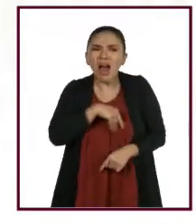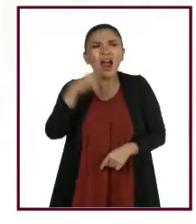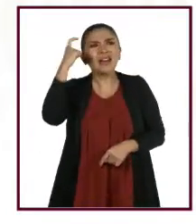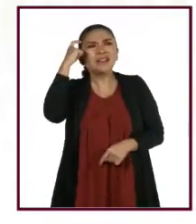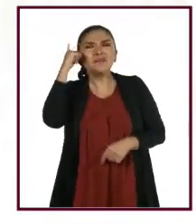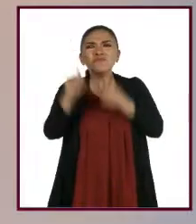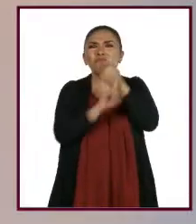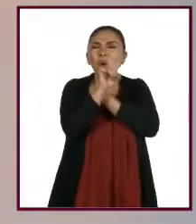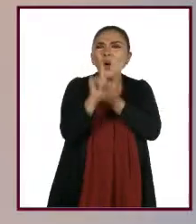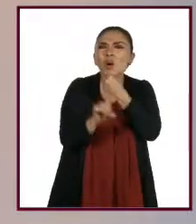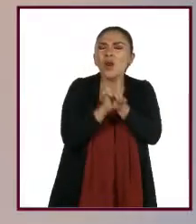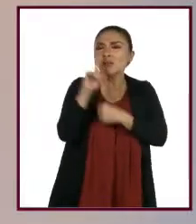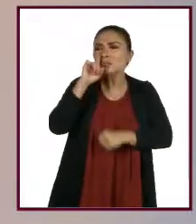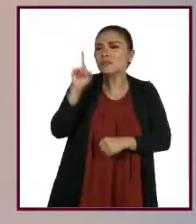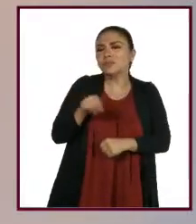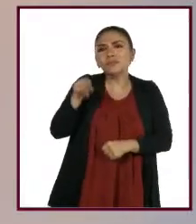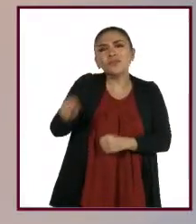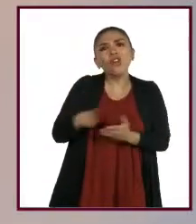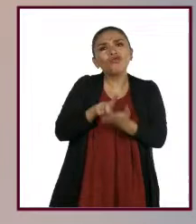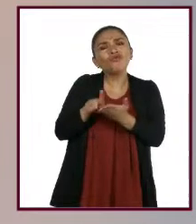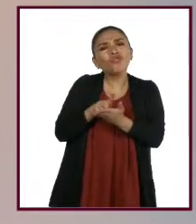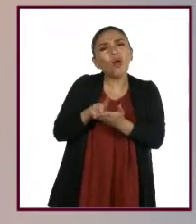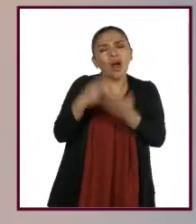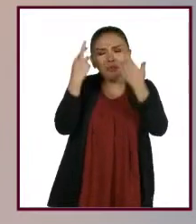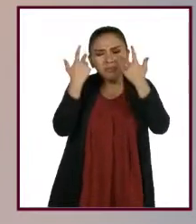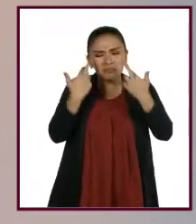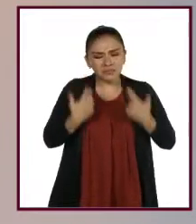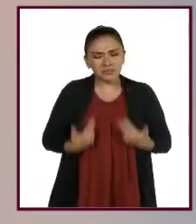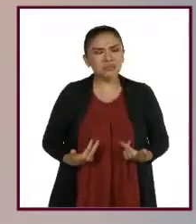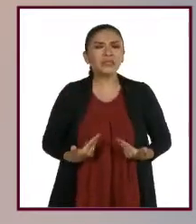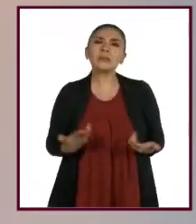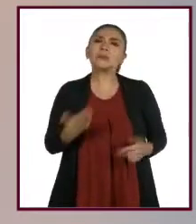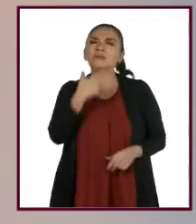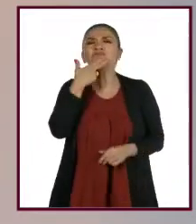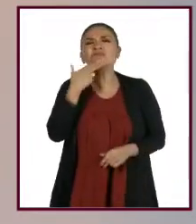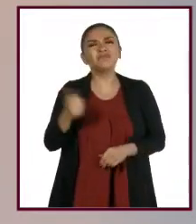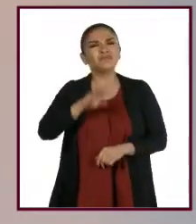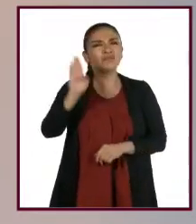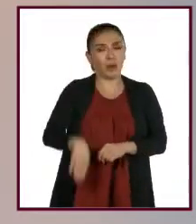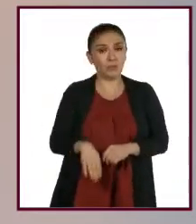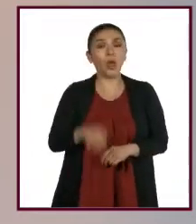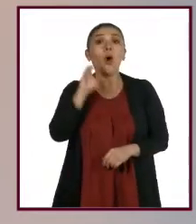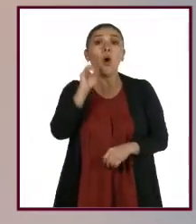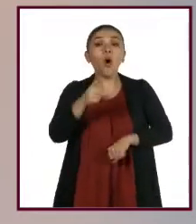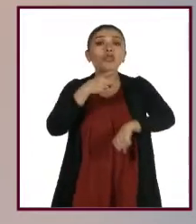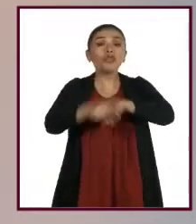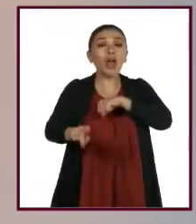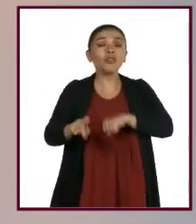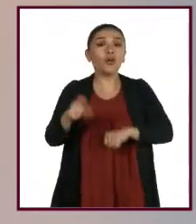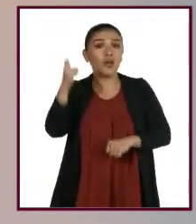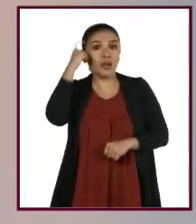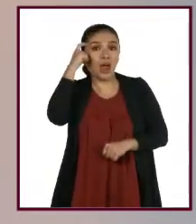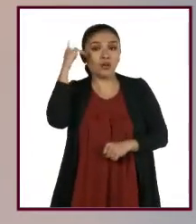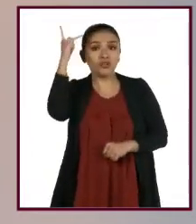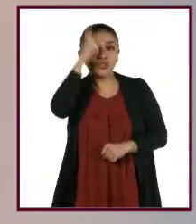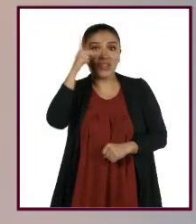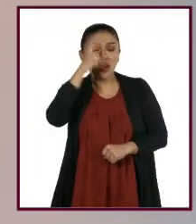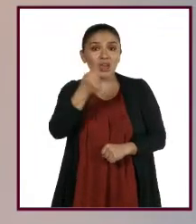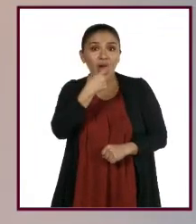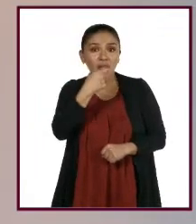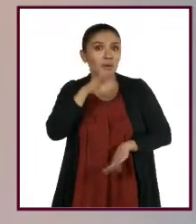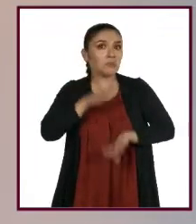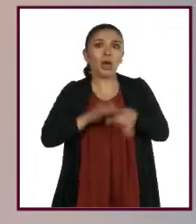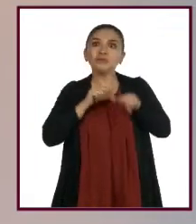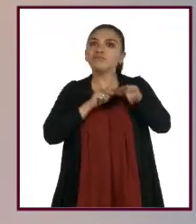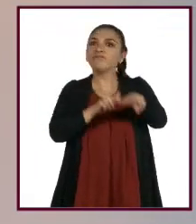mentales que están relacionadas justamente con este deterioro, y sobre todo daño neuropsiquiátrico permanente. Es decir,